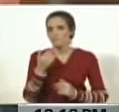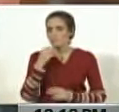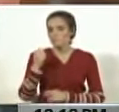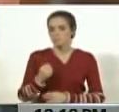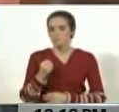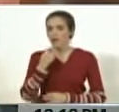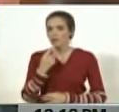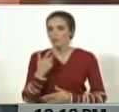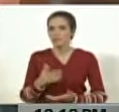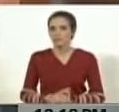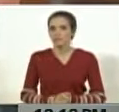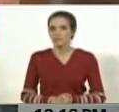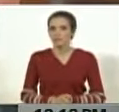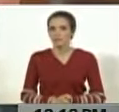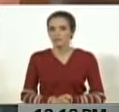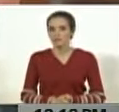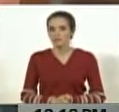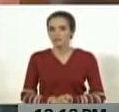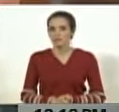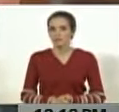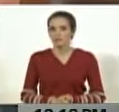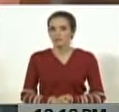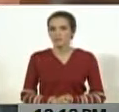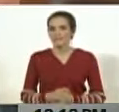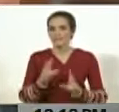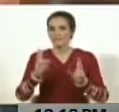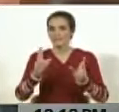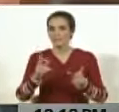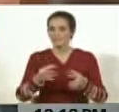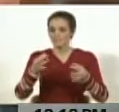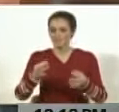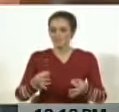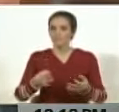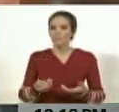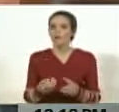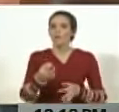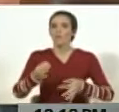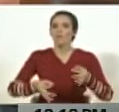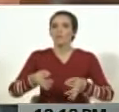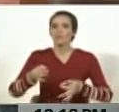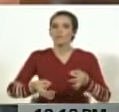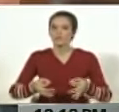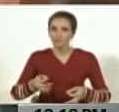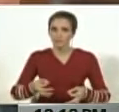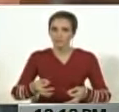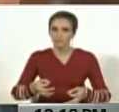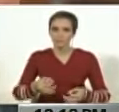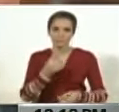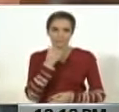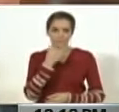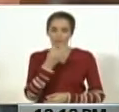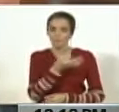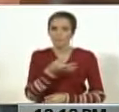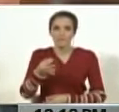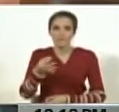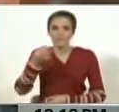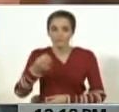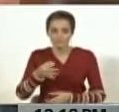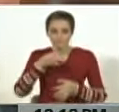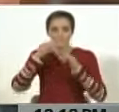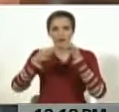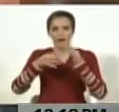Esto es dentro del criterio estrictamente jurídico, algo perfectamente